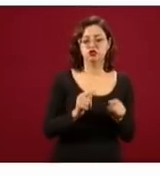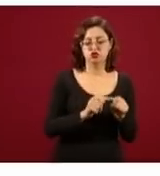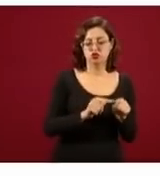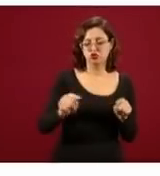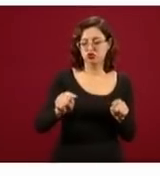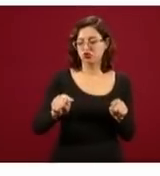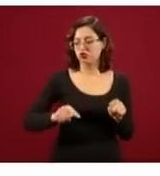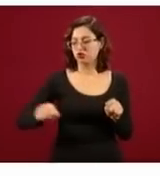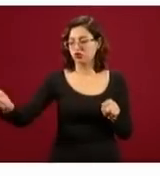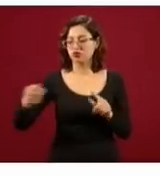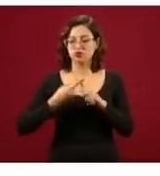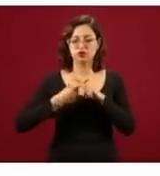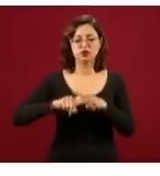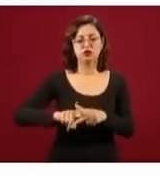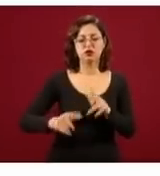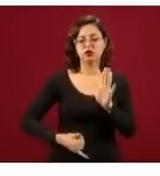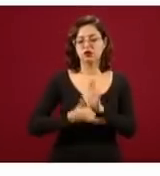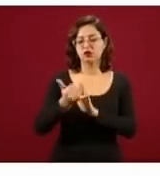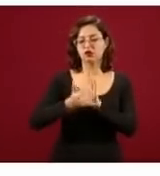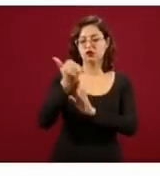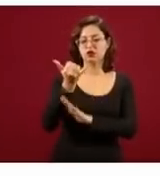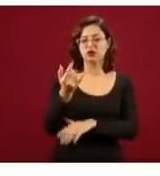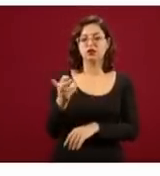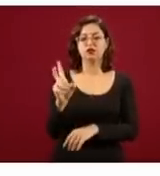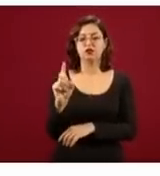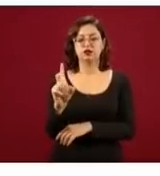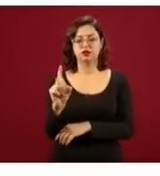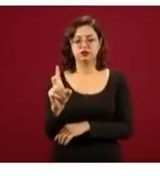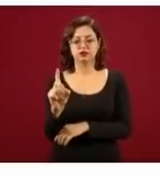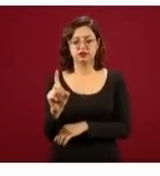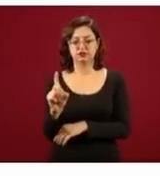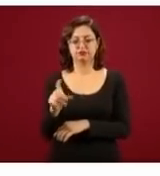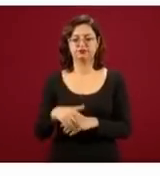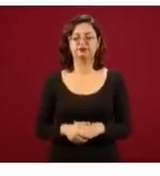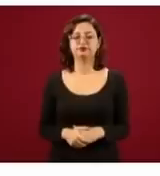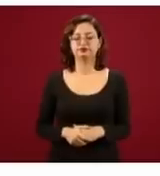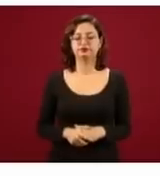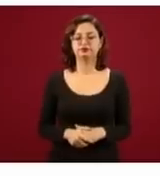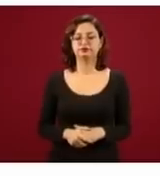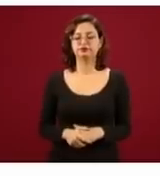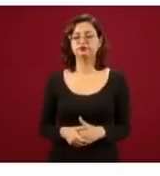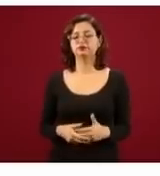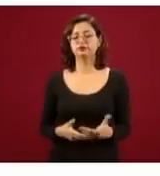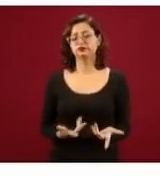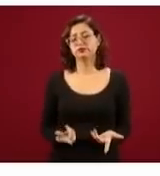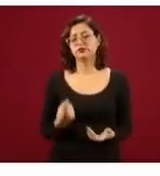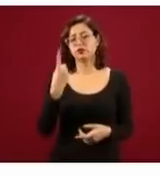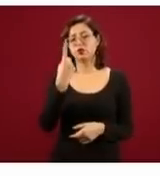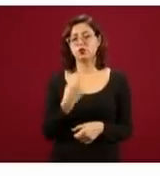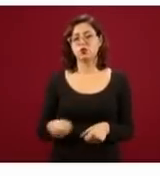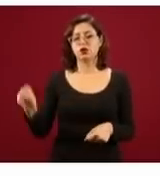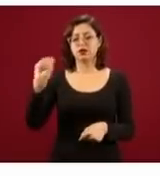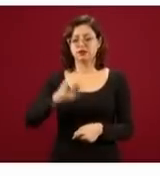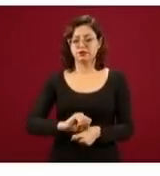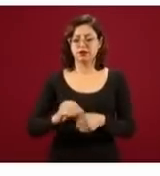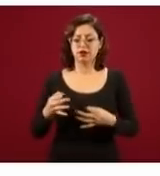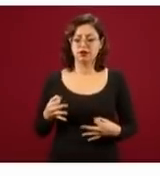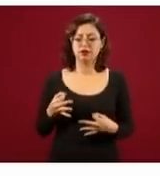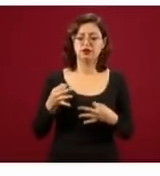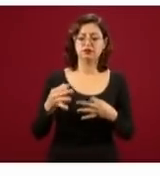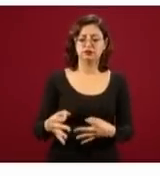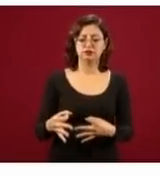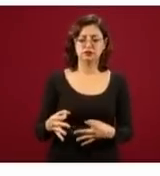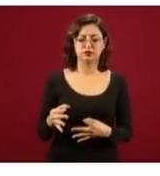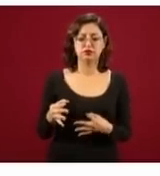día 30. Estamos desfasando los eventos una semana de dos en dos, porque el cúmulo